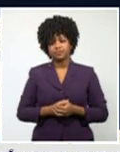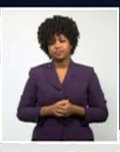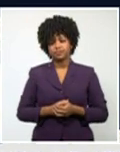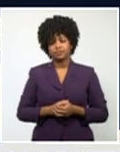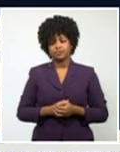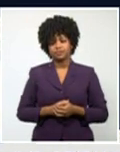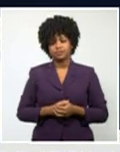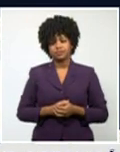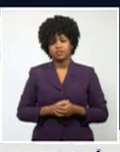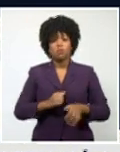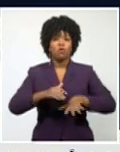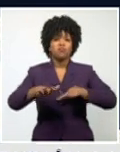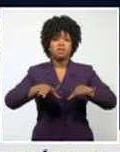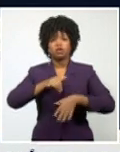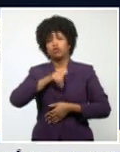migratorios ayer fueron